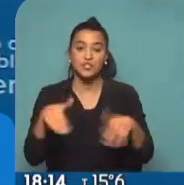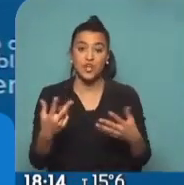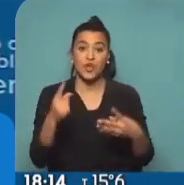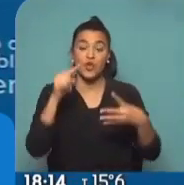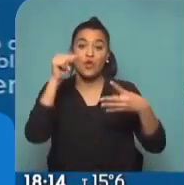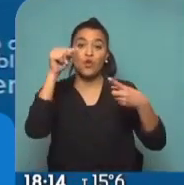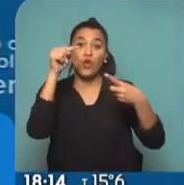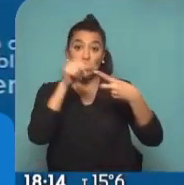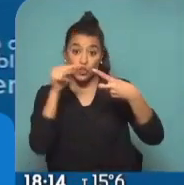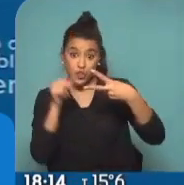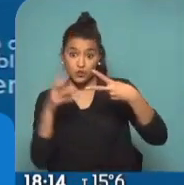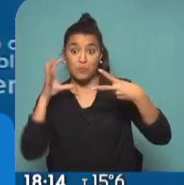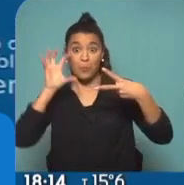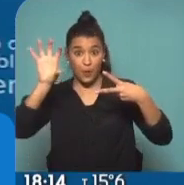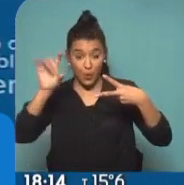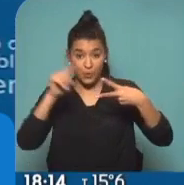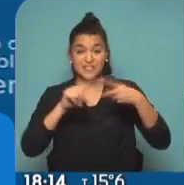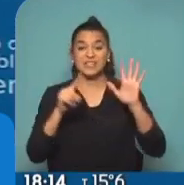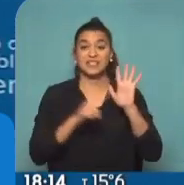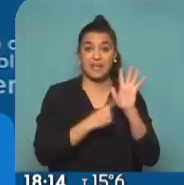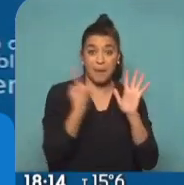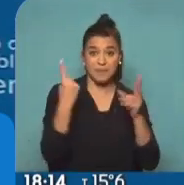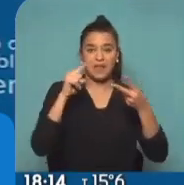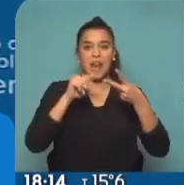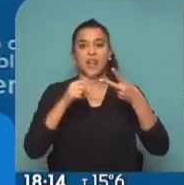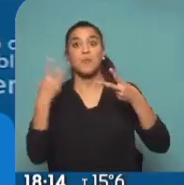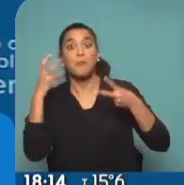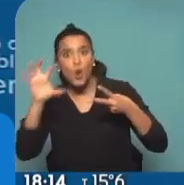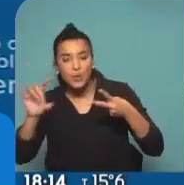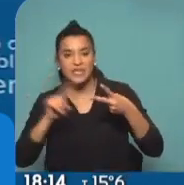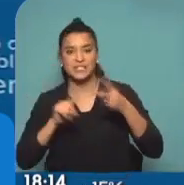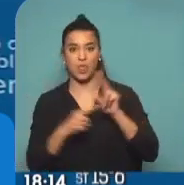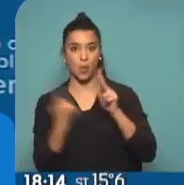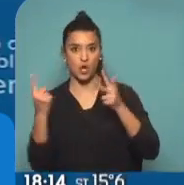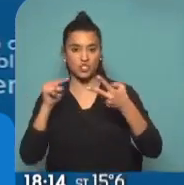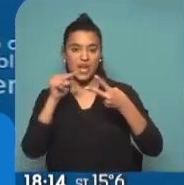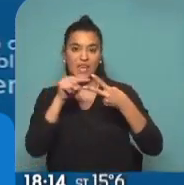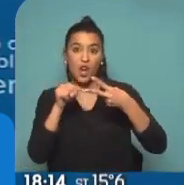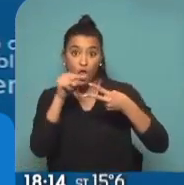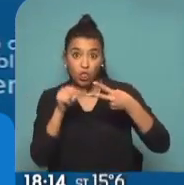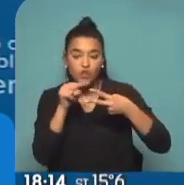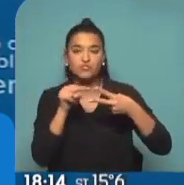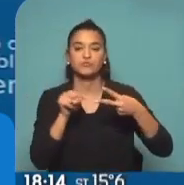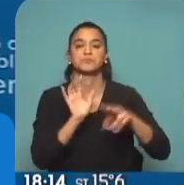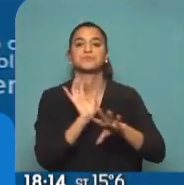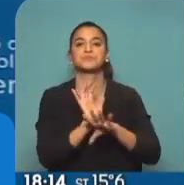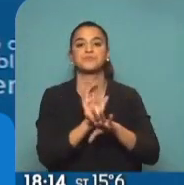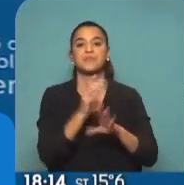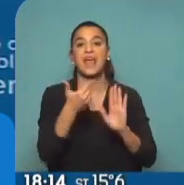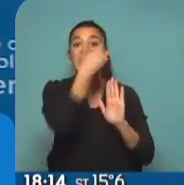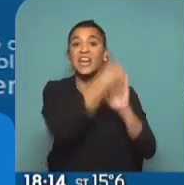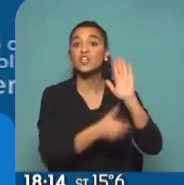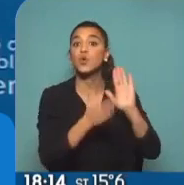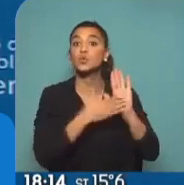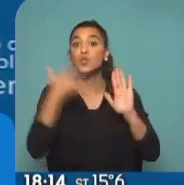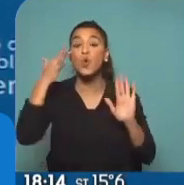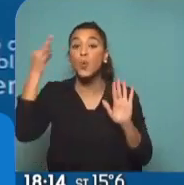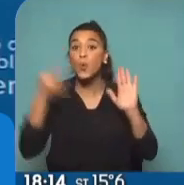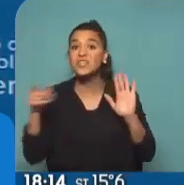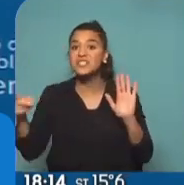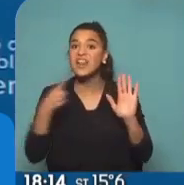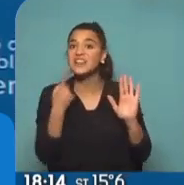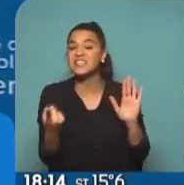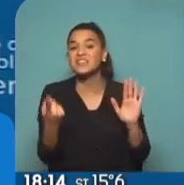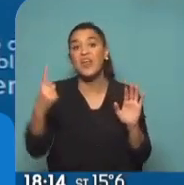estas provincias, Ciudad de Buenos Aires y Provincia de Buenos Aires, que son las que se ha planteado en la resolución judicial, que hay que esperar la